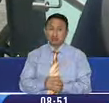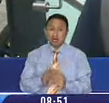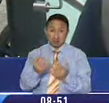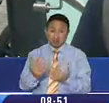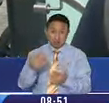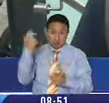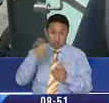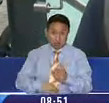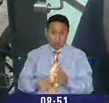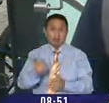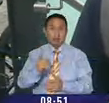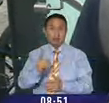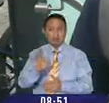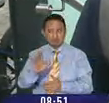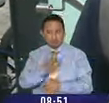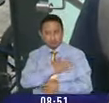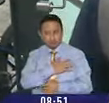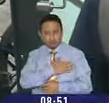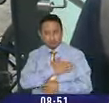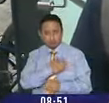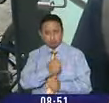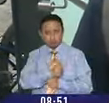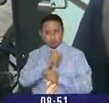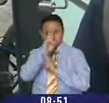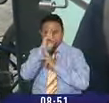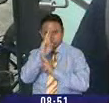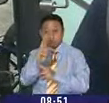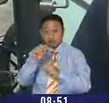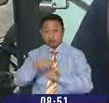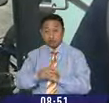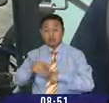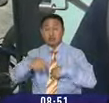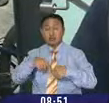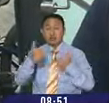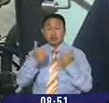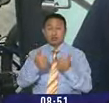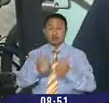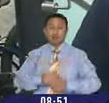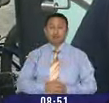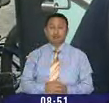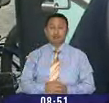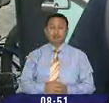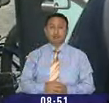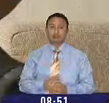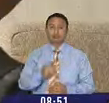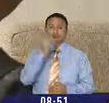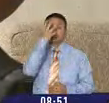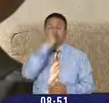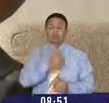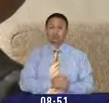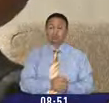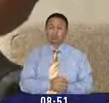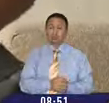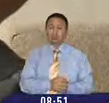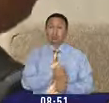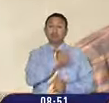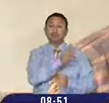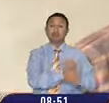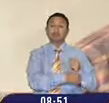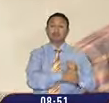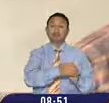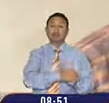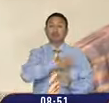sino apropiémonos de este medio de transporte que realmente está muy bueno, muy bonito. A lo que añade Carlos